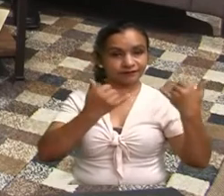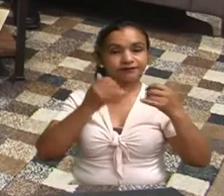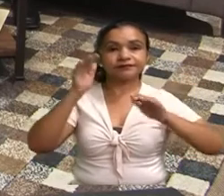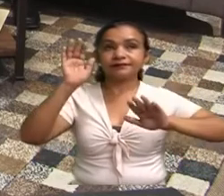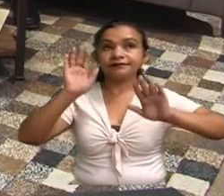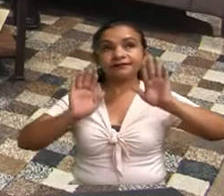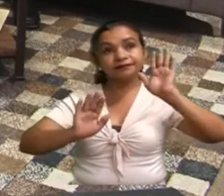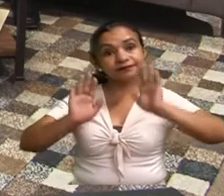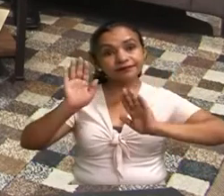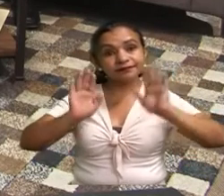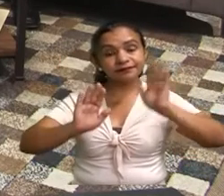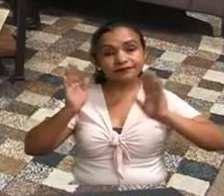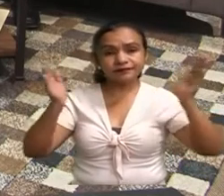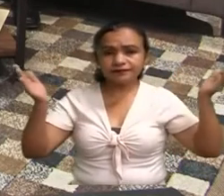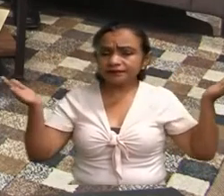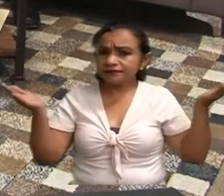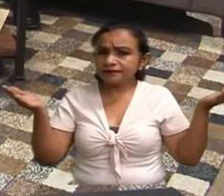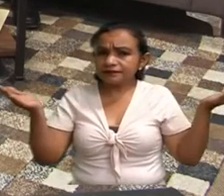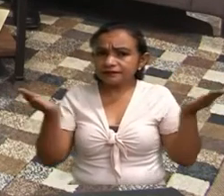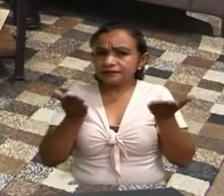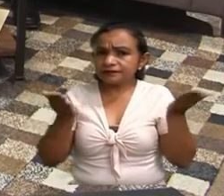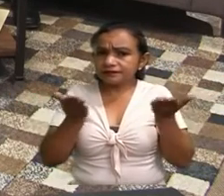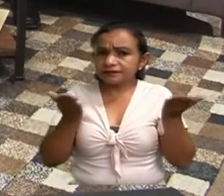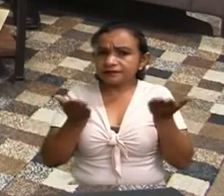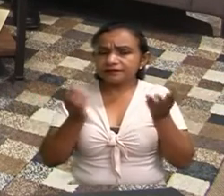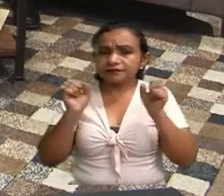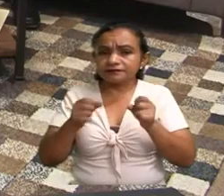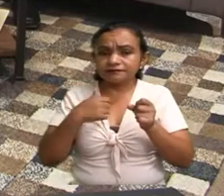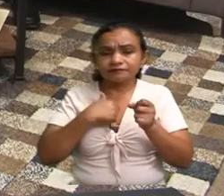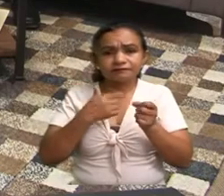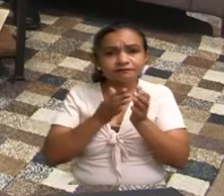participantes. ¿Cómo pueden quienes nos están viendo ahora